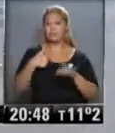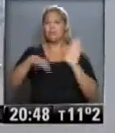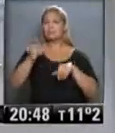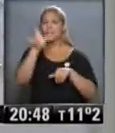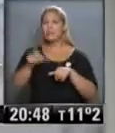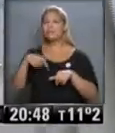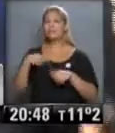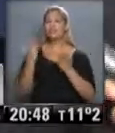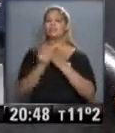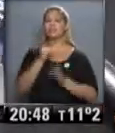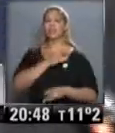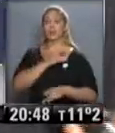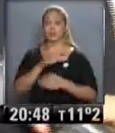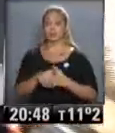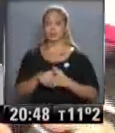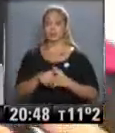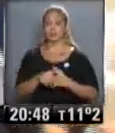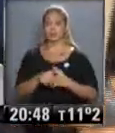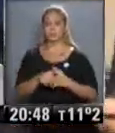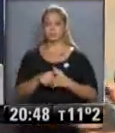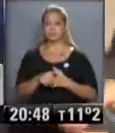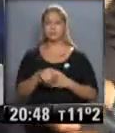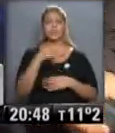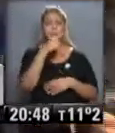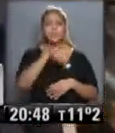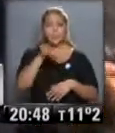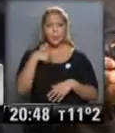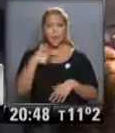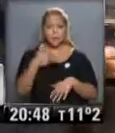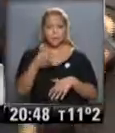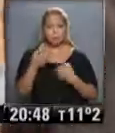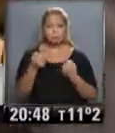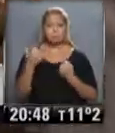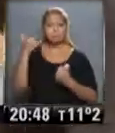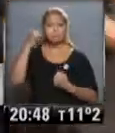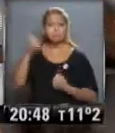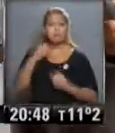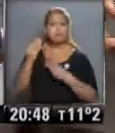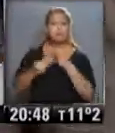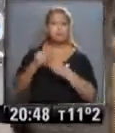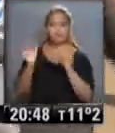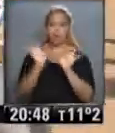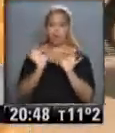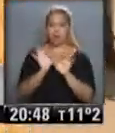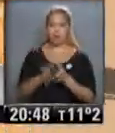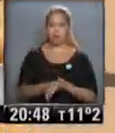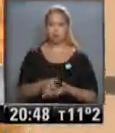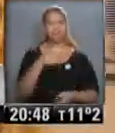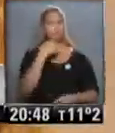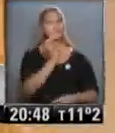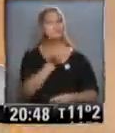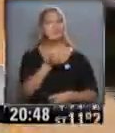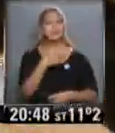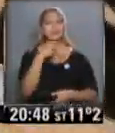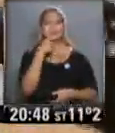estudiantes universitarios. ¿Van a hacer ustedes el servicio? No sé, no tengo ninguna comunicación de la familia, ninguna, en absoluto. ¿Qué hay de cierto que hay